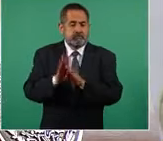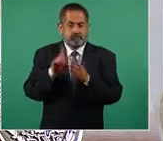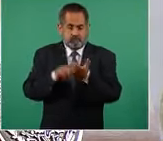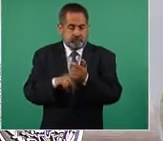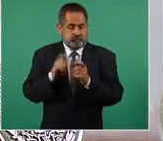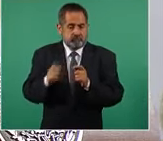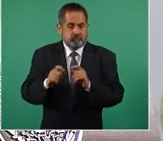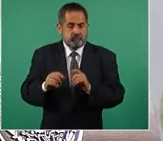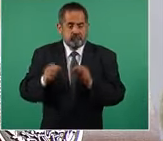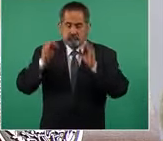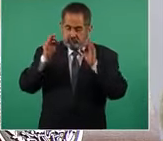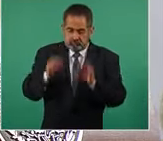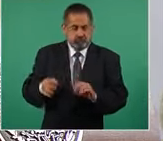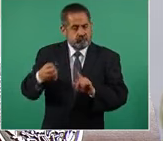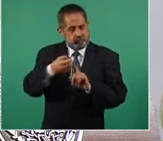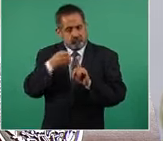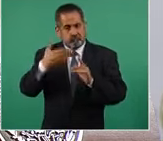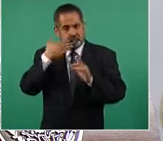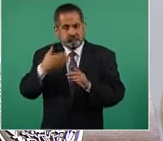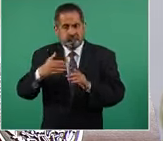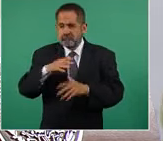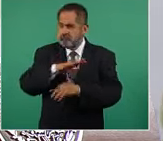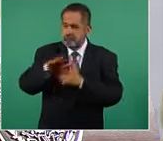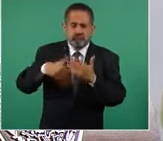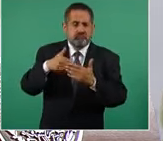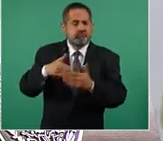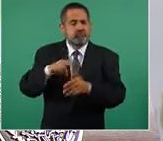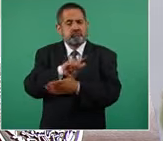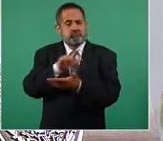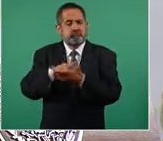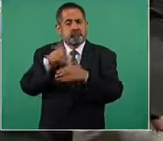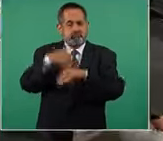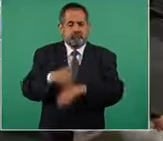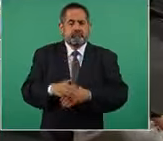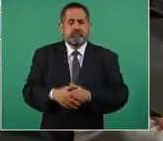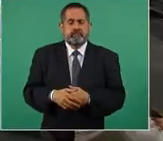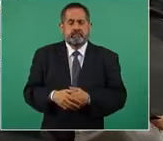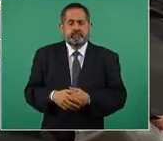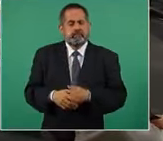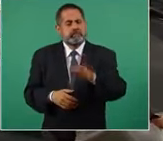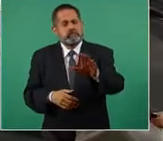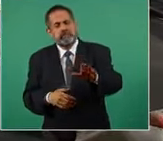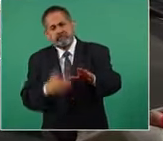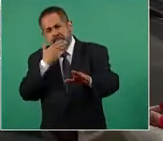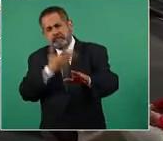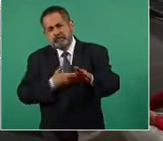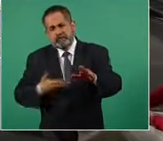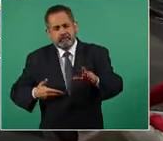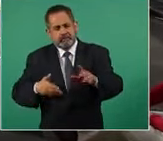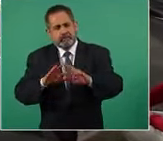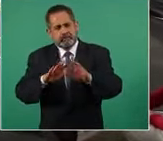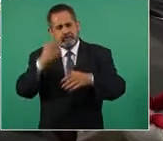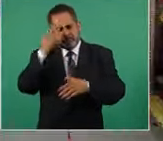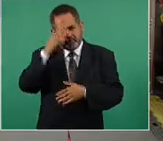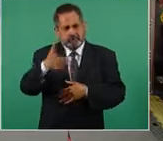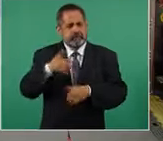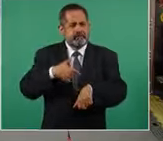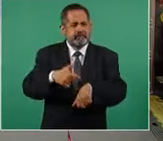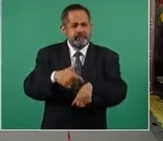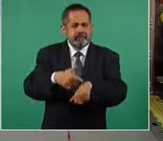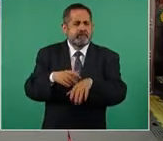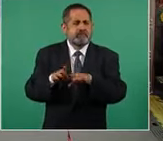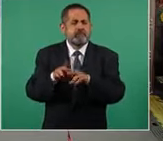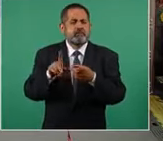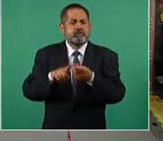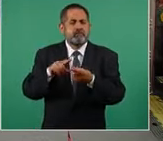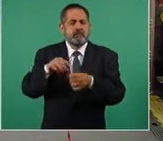un auténtico Estado de Derecho. Presidente, nada más finalmente, ¿ya sabe a qué hora y en dónde